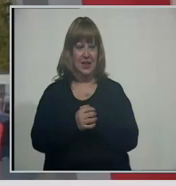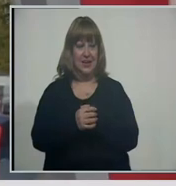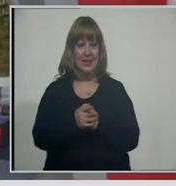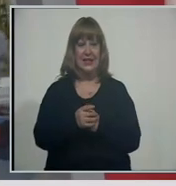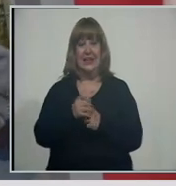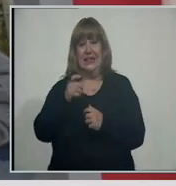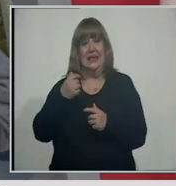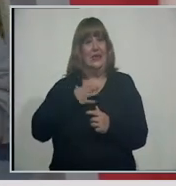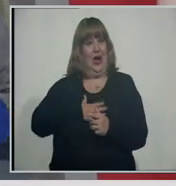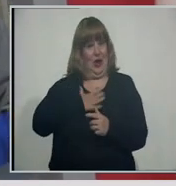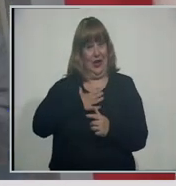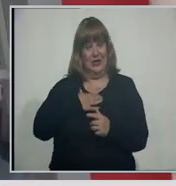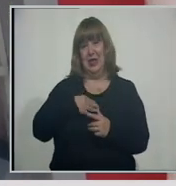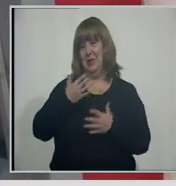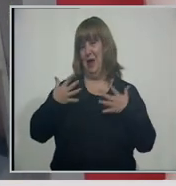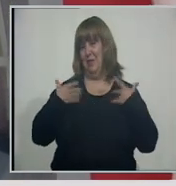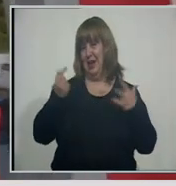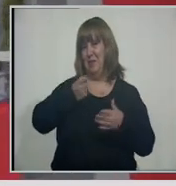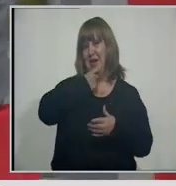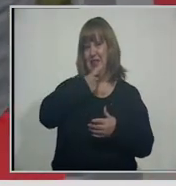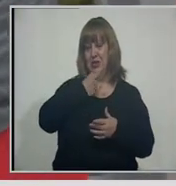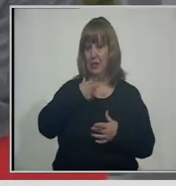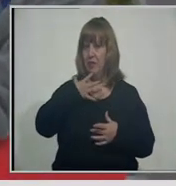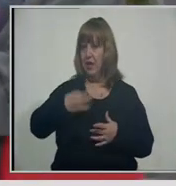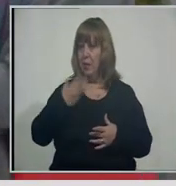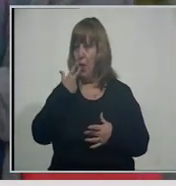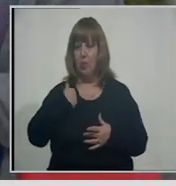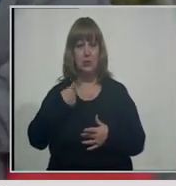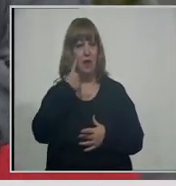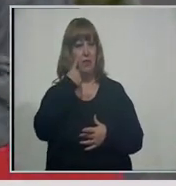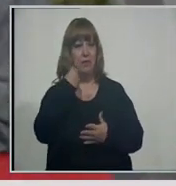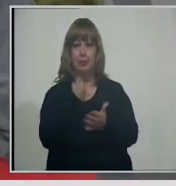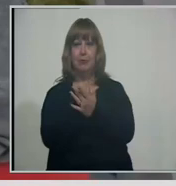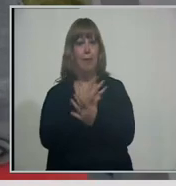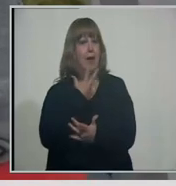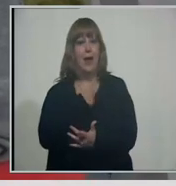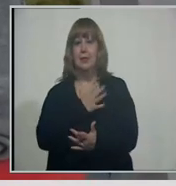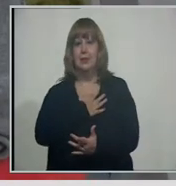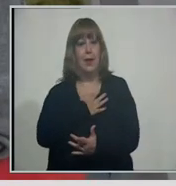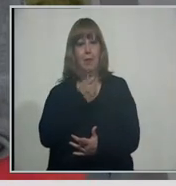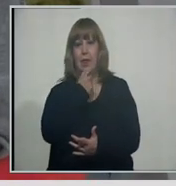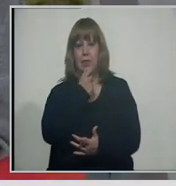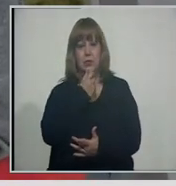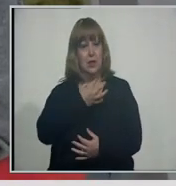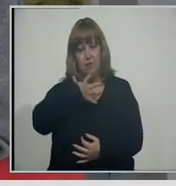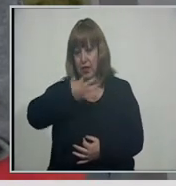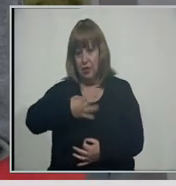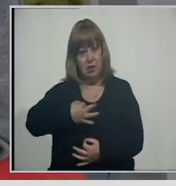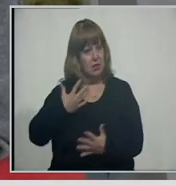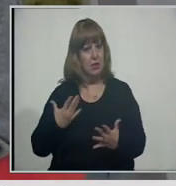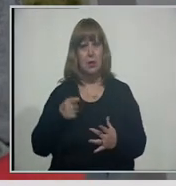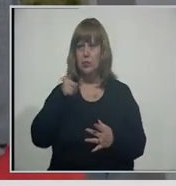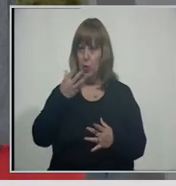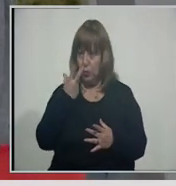primero feliz de estar en mendoza que es una de la ciudad realmente donde yo viviría en la argentina en serio absolutamente absolutamente bien con el frío